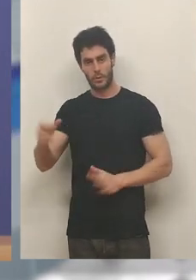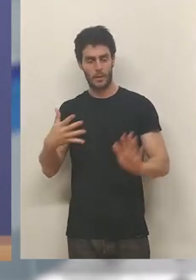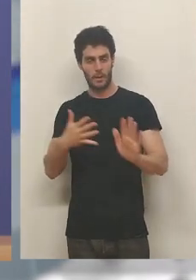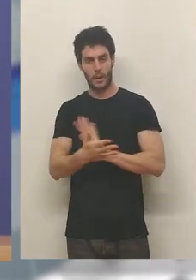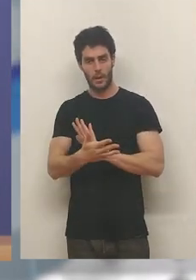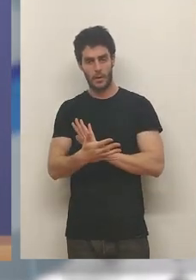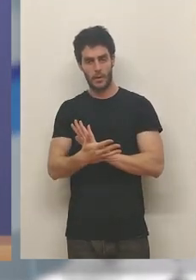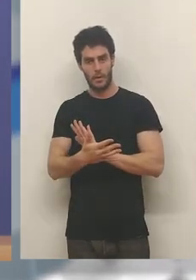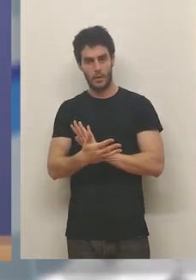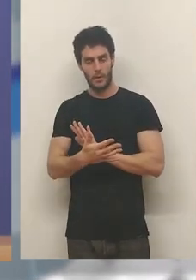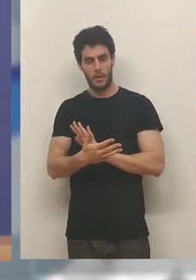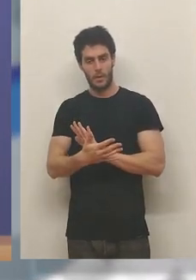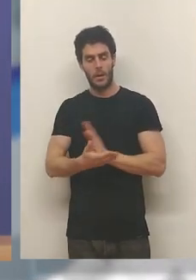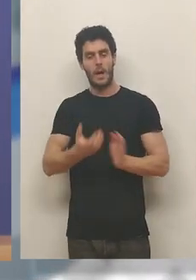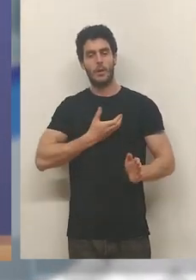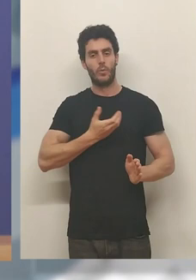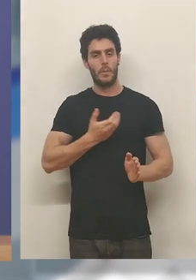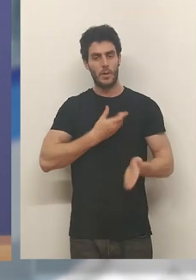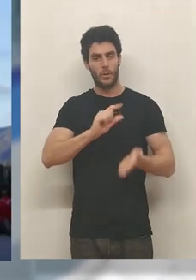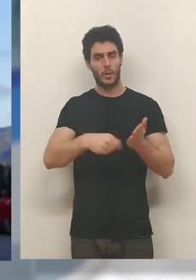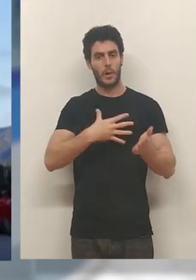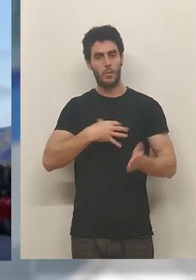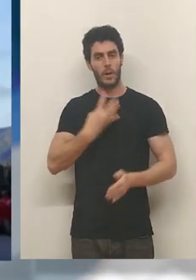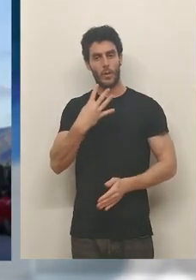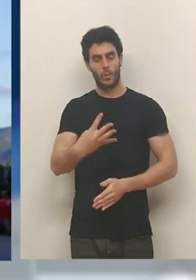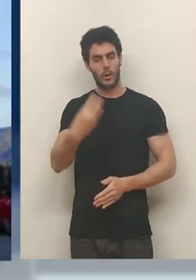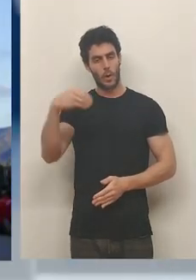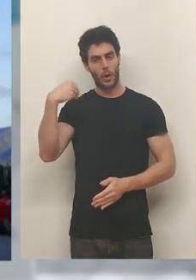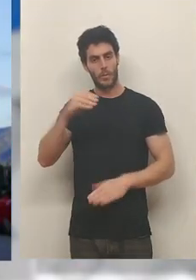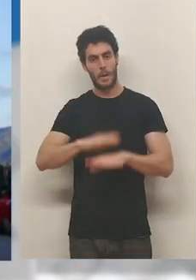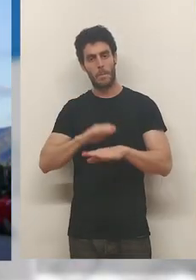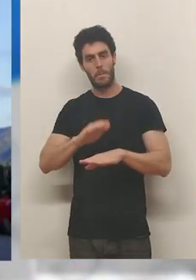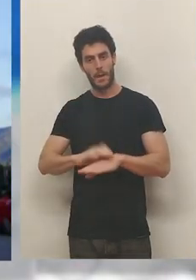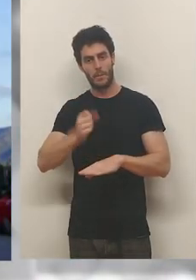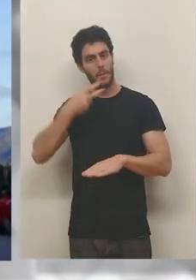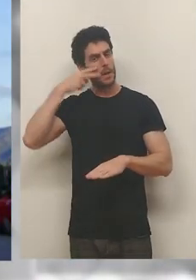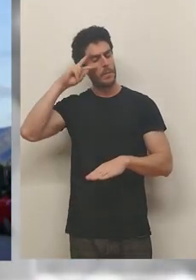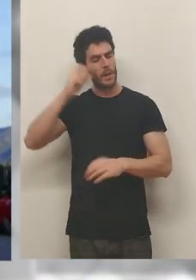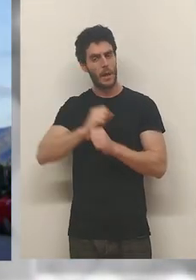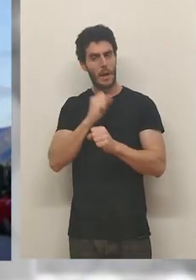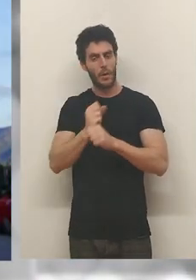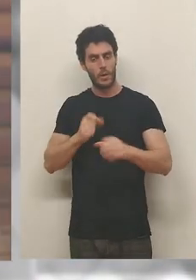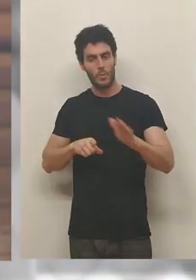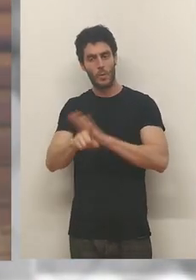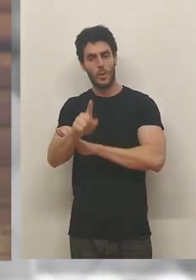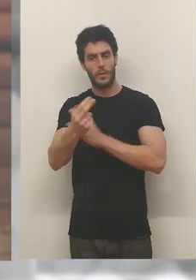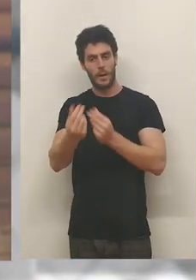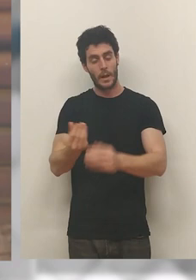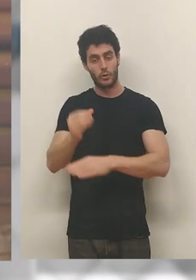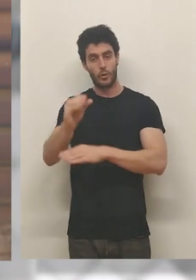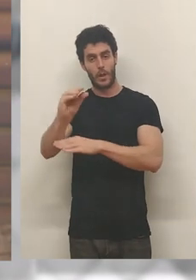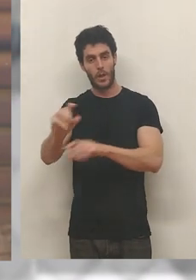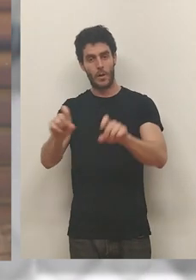de dos personas. Es decir, un ayuntamiento podrá contratar hasta cuatro jóvenes para que desarrollen su primera experiencia laboral.